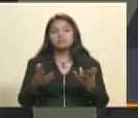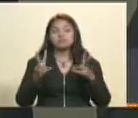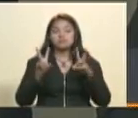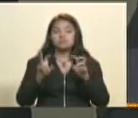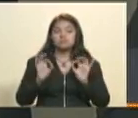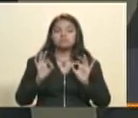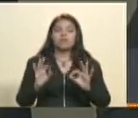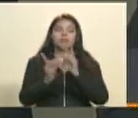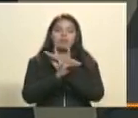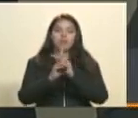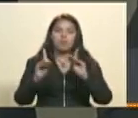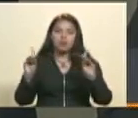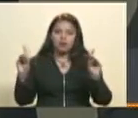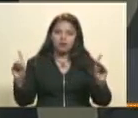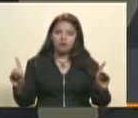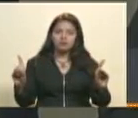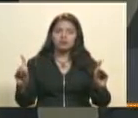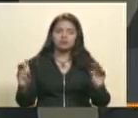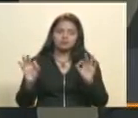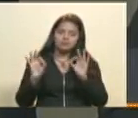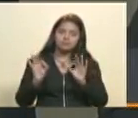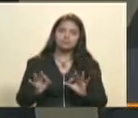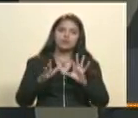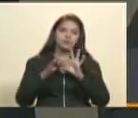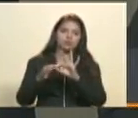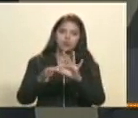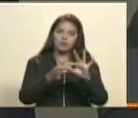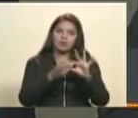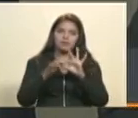innovación democrática y de dignidad soberana.